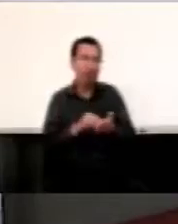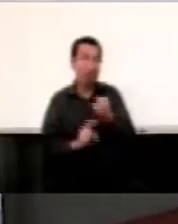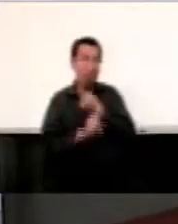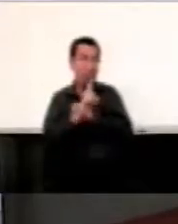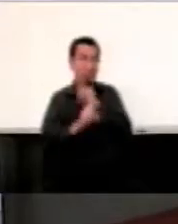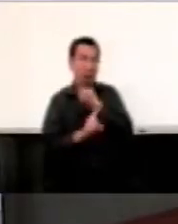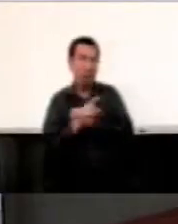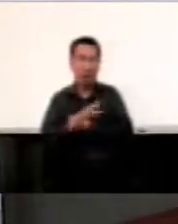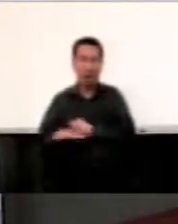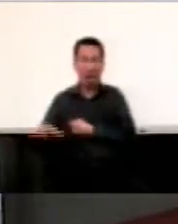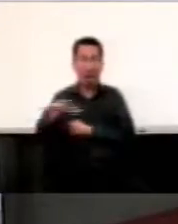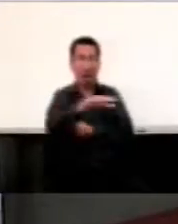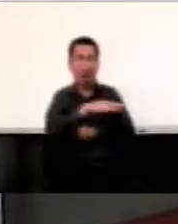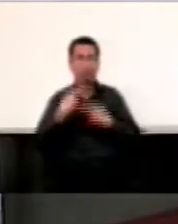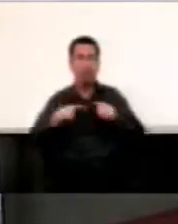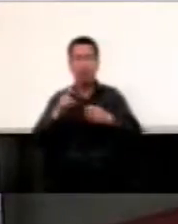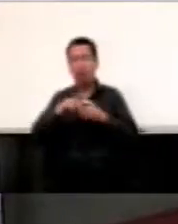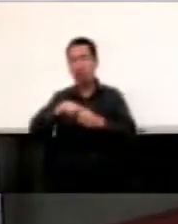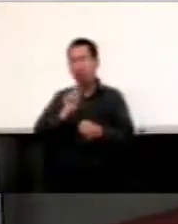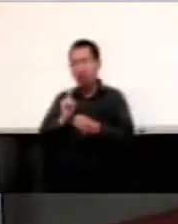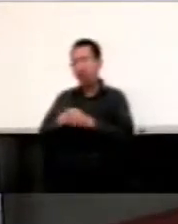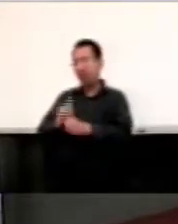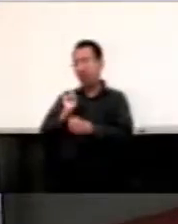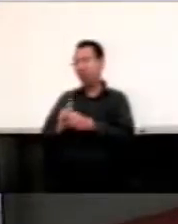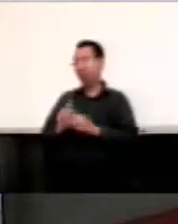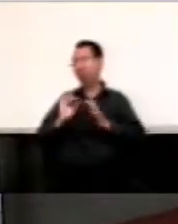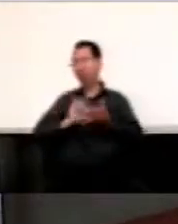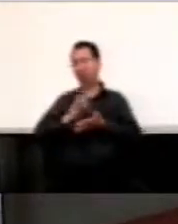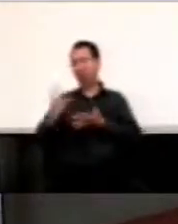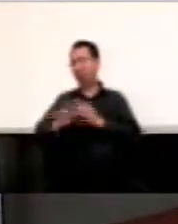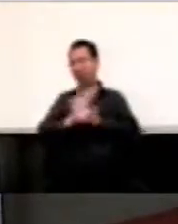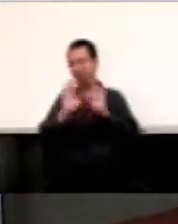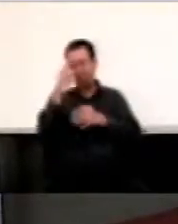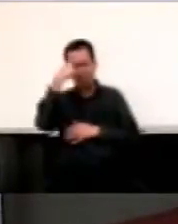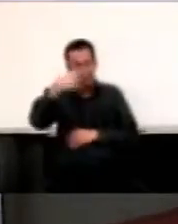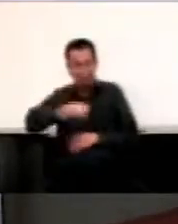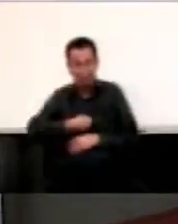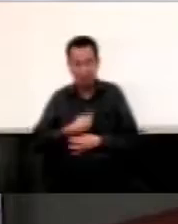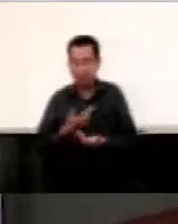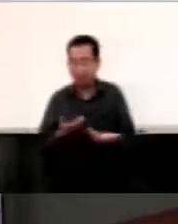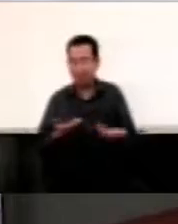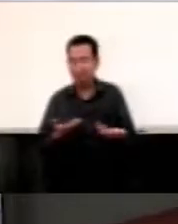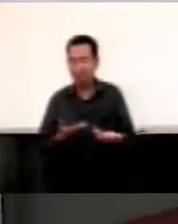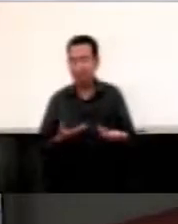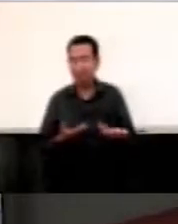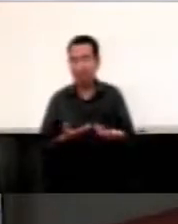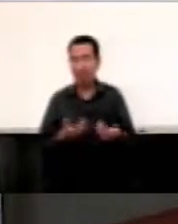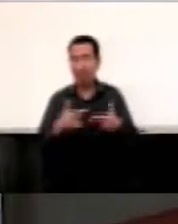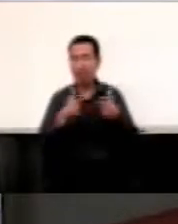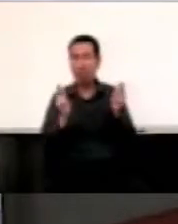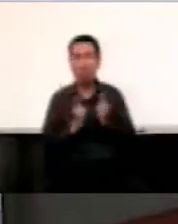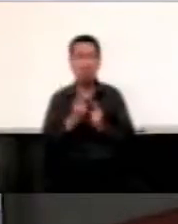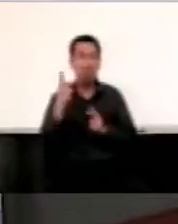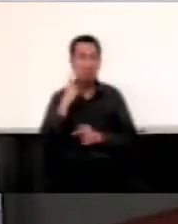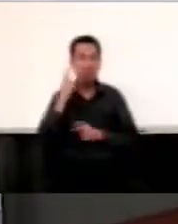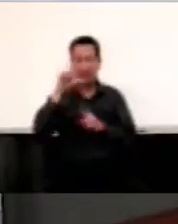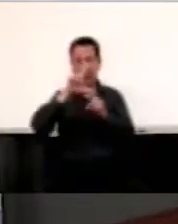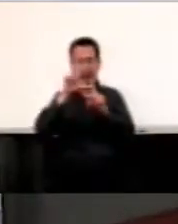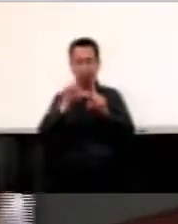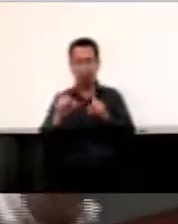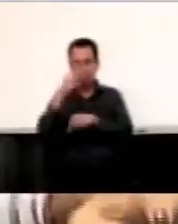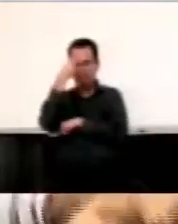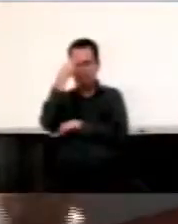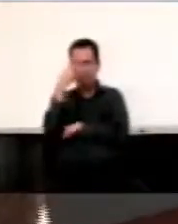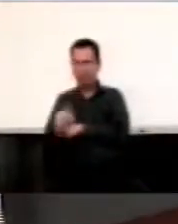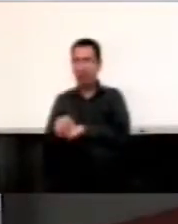de confianza y que han puesto en jaque, desde mi punto de vista, el sistema de partidos en México, y tomando